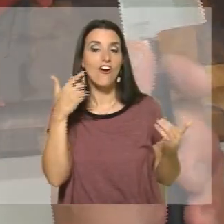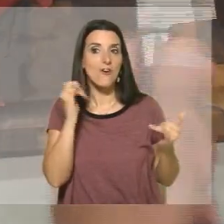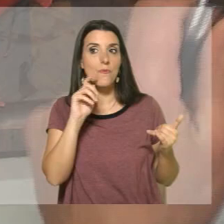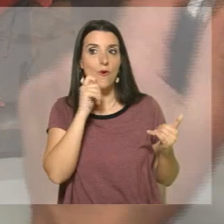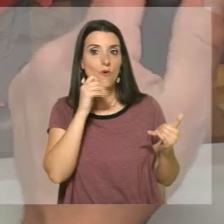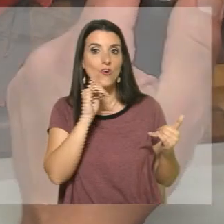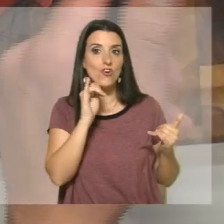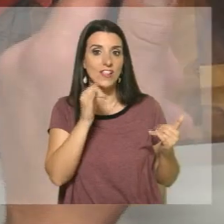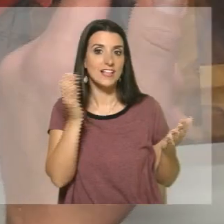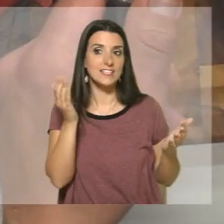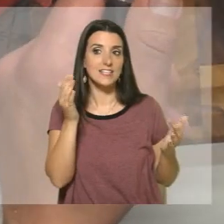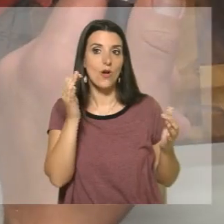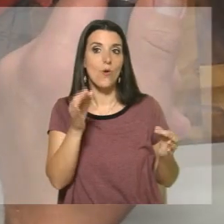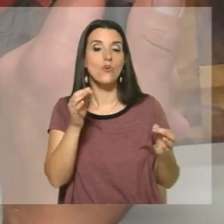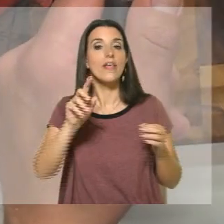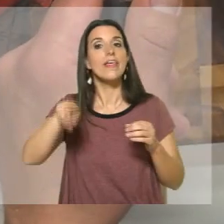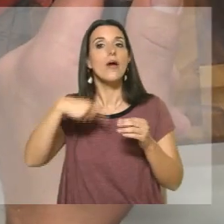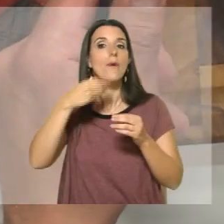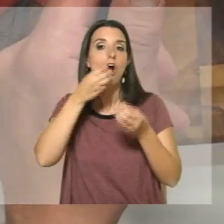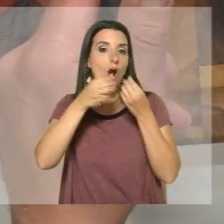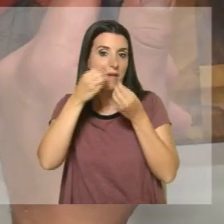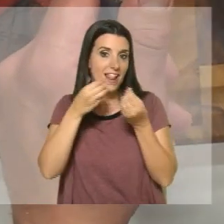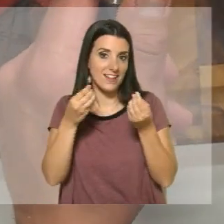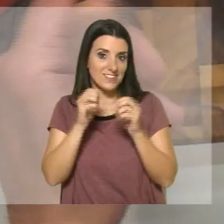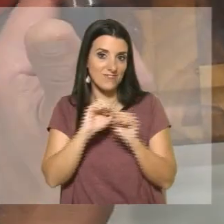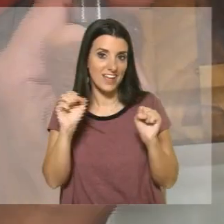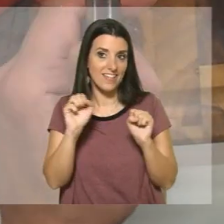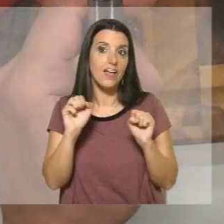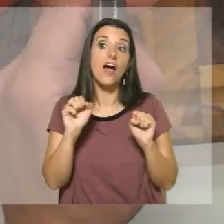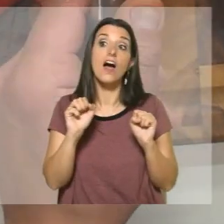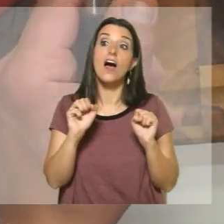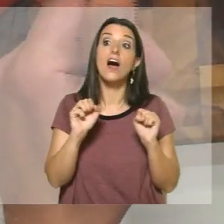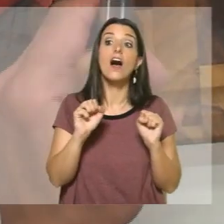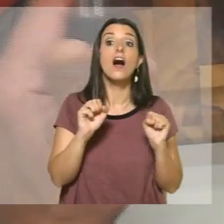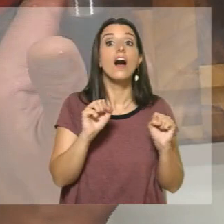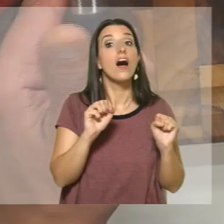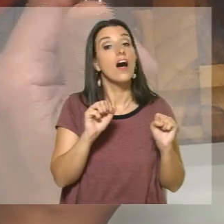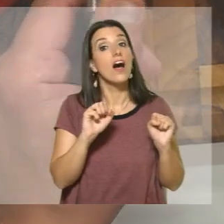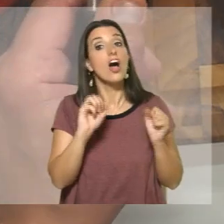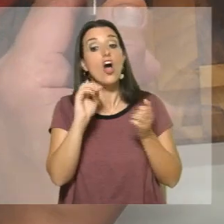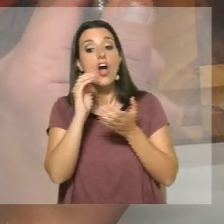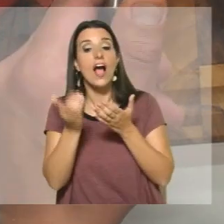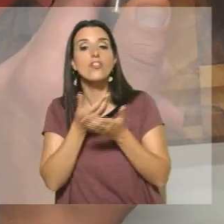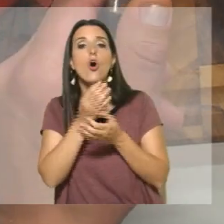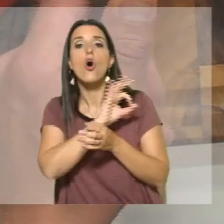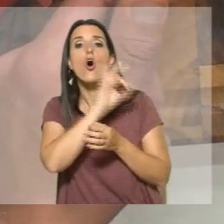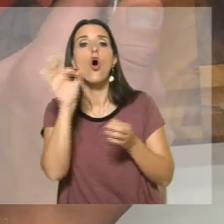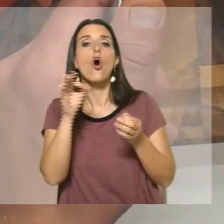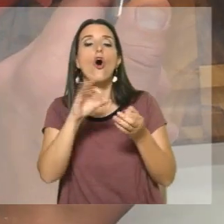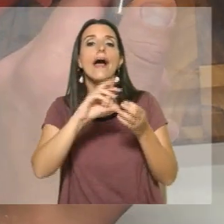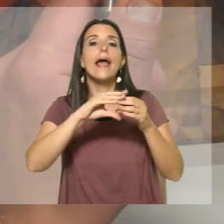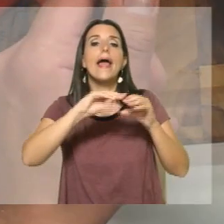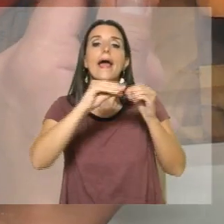con ese pollito que está ahí, salpicón. ¿No? El pollo de caldo. Unas arepas. Dice